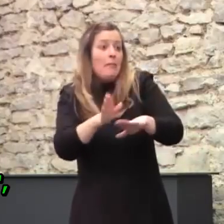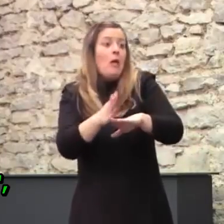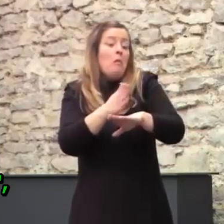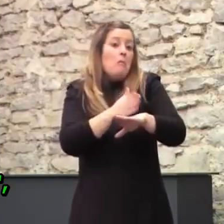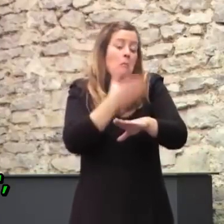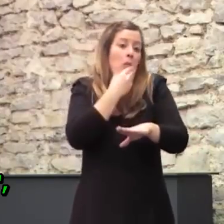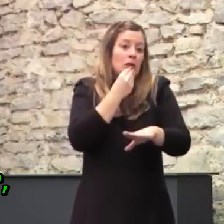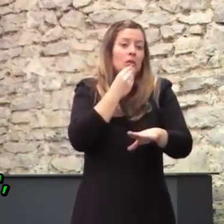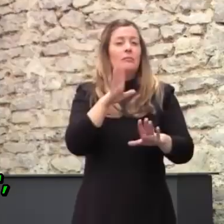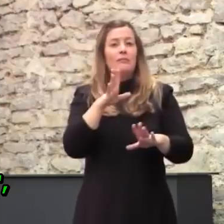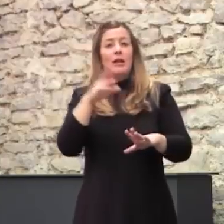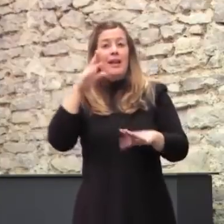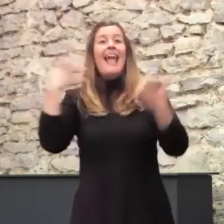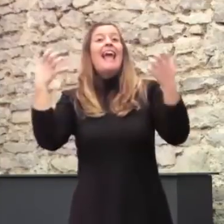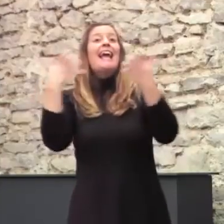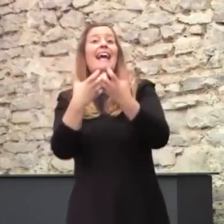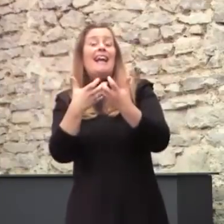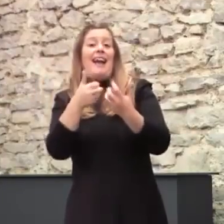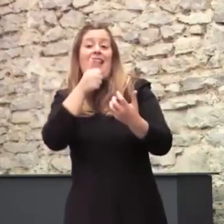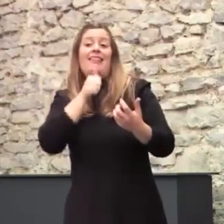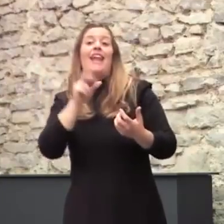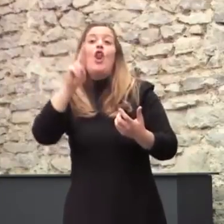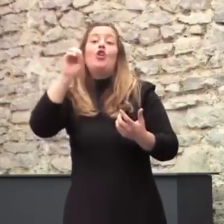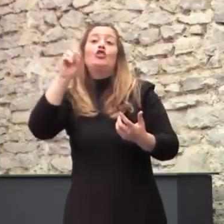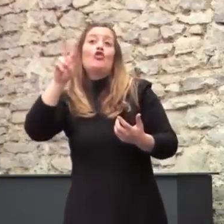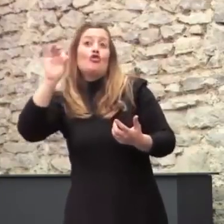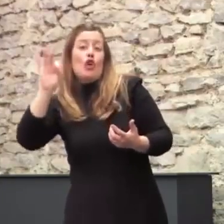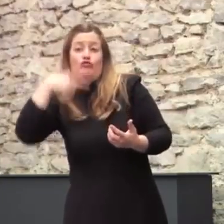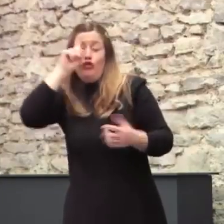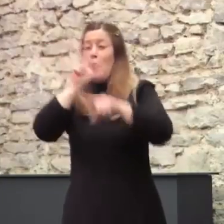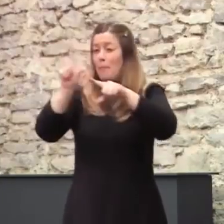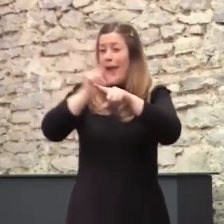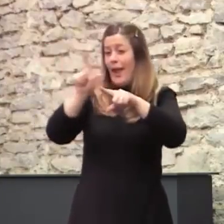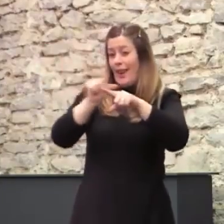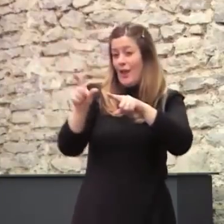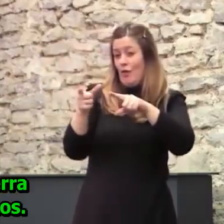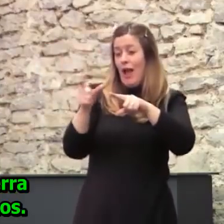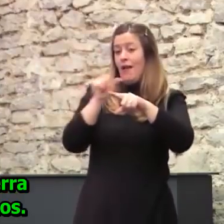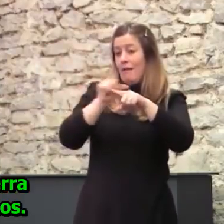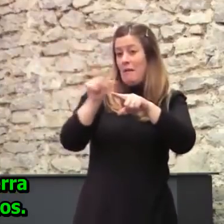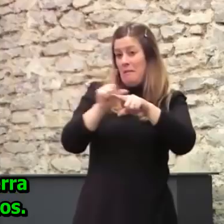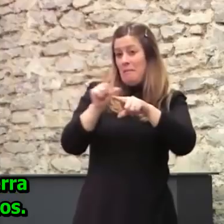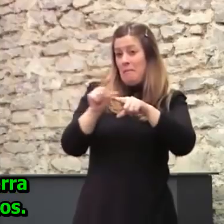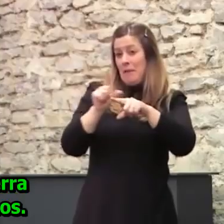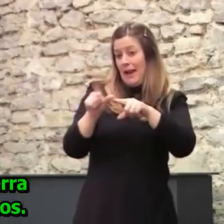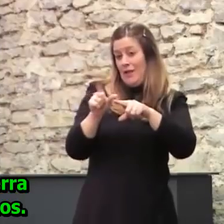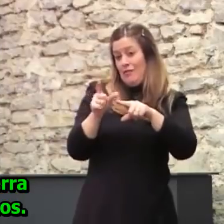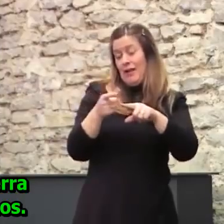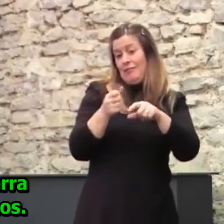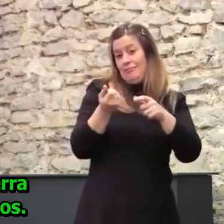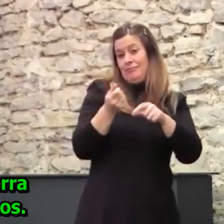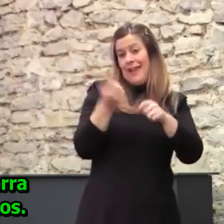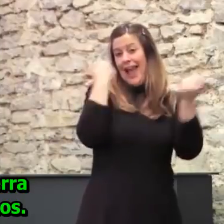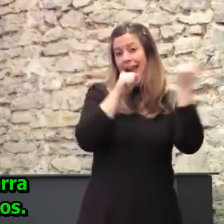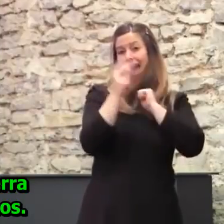una película, no sé si lo habréis visto, es una película de los años 90, que sale Michael Douglas y Kathleen Turner, y que llevan un poco a